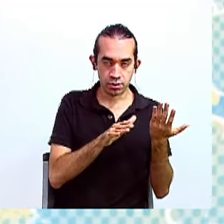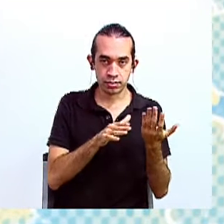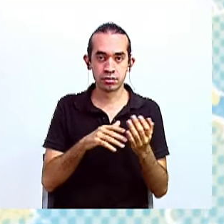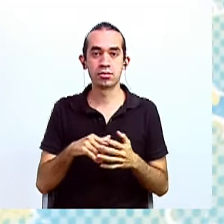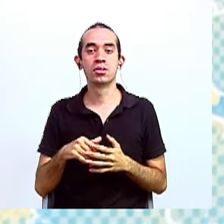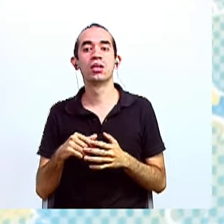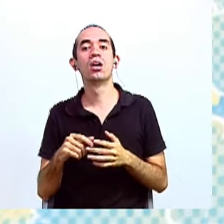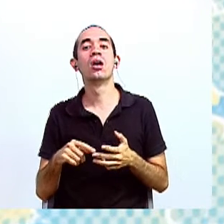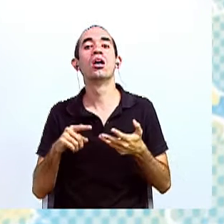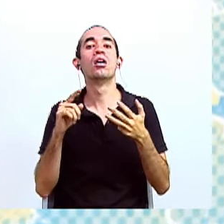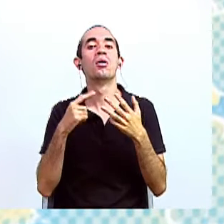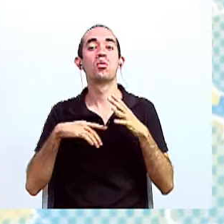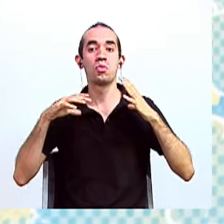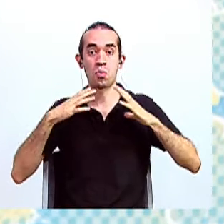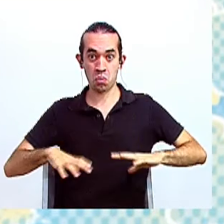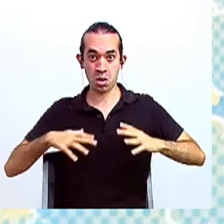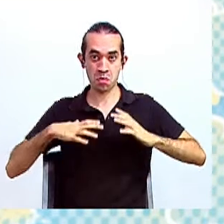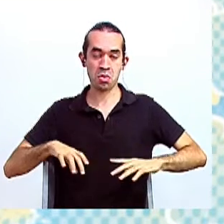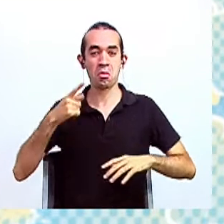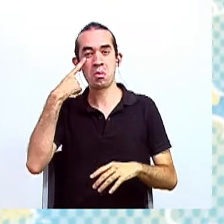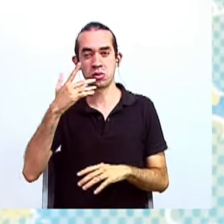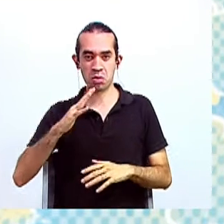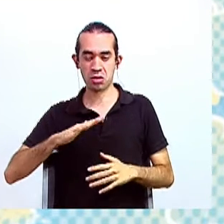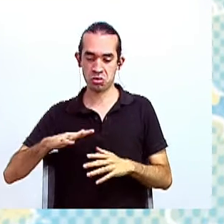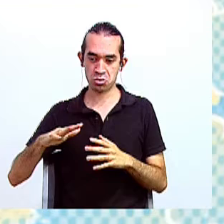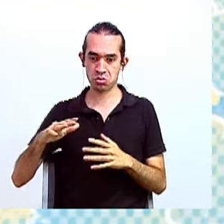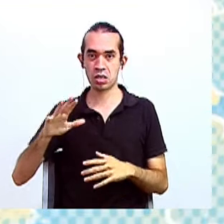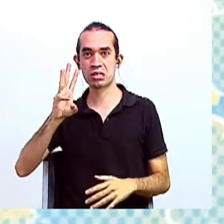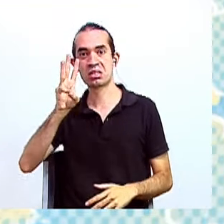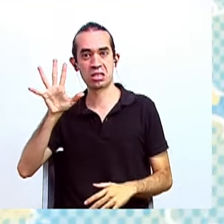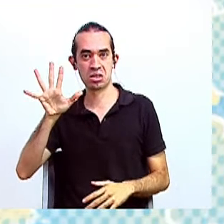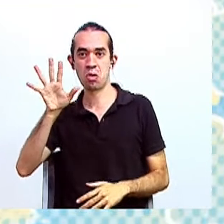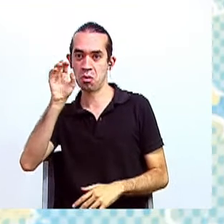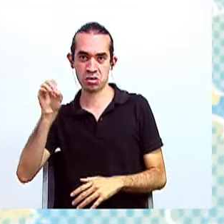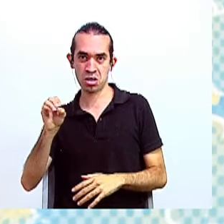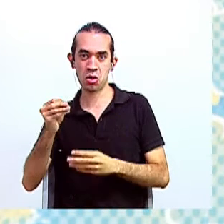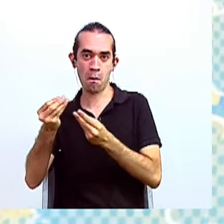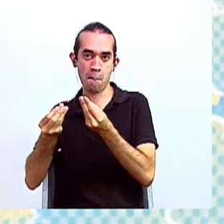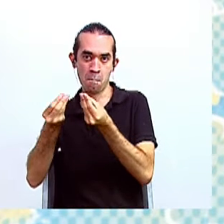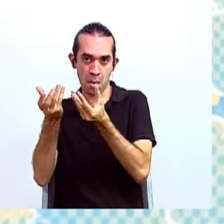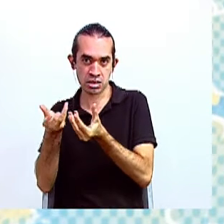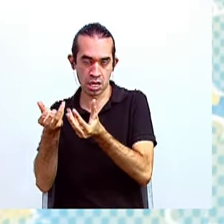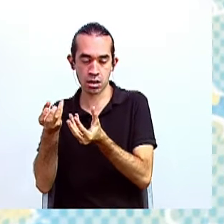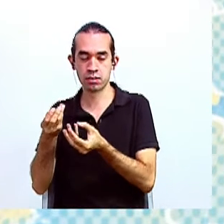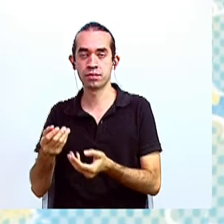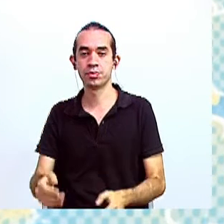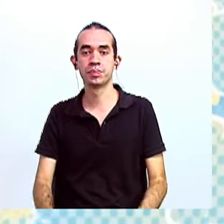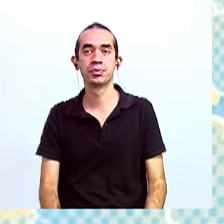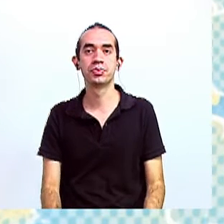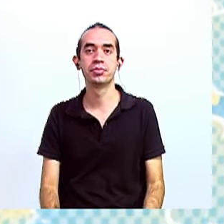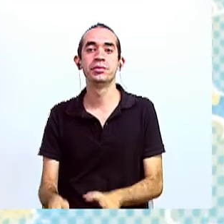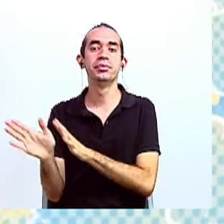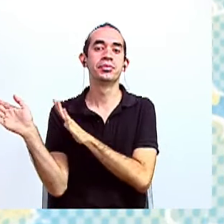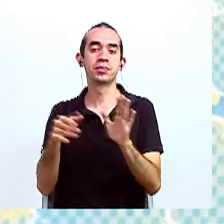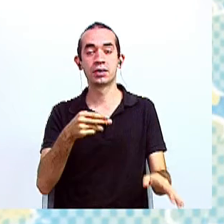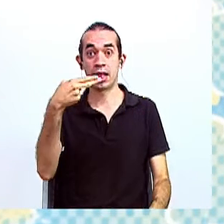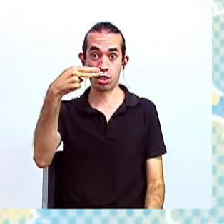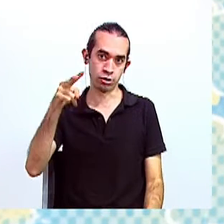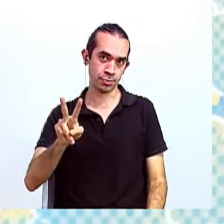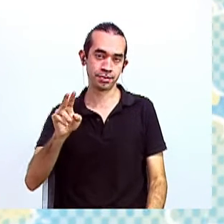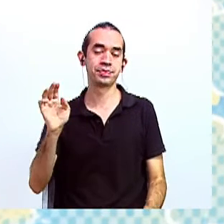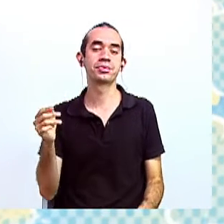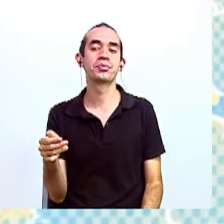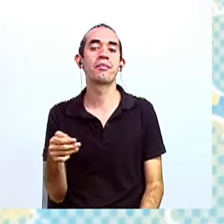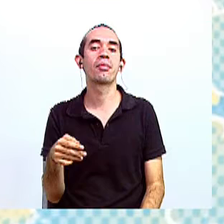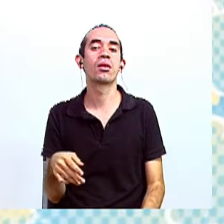en el cuerpo humano es aproximadamente el 65% de la masa de una persona. El hidrógeno es el elemento